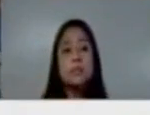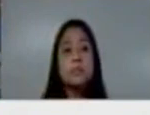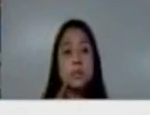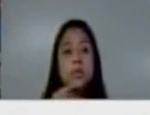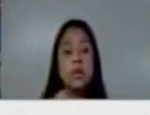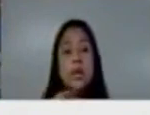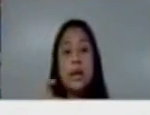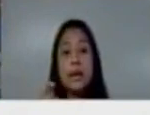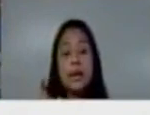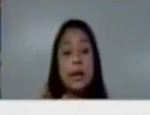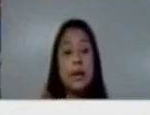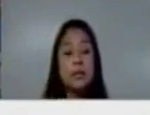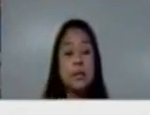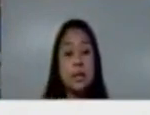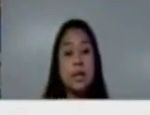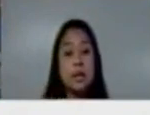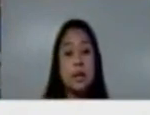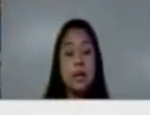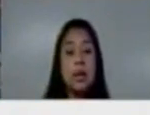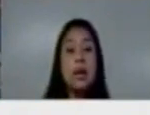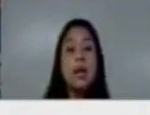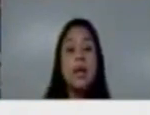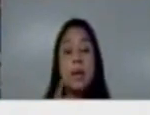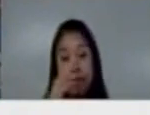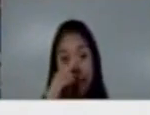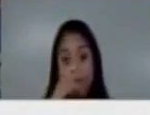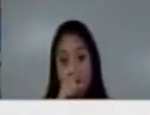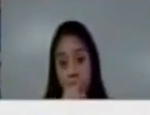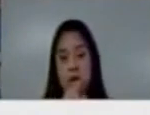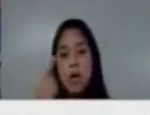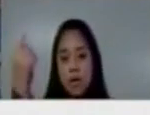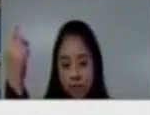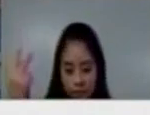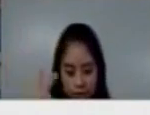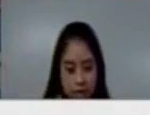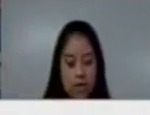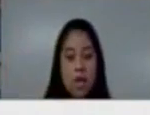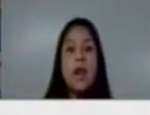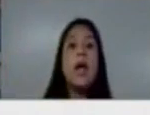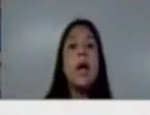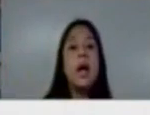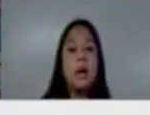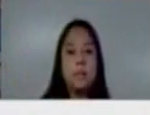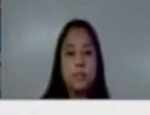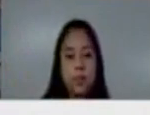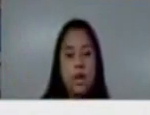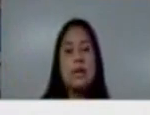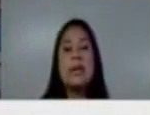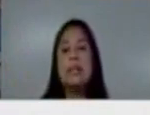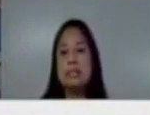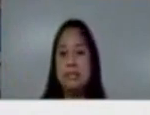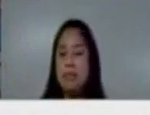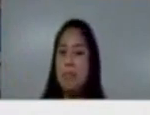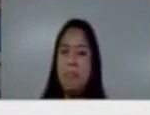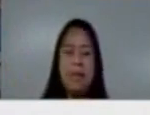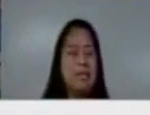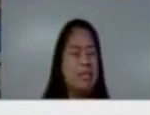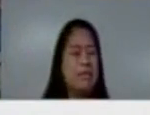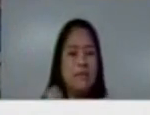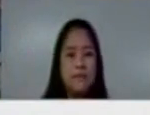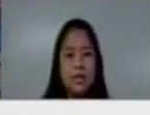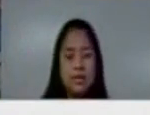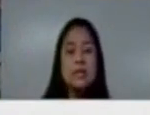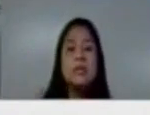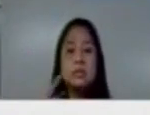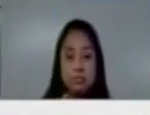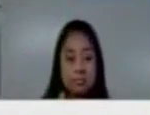canciller Ebrard viniera personalmente a apoyarnos en los momentos más críticos de la pandemia,